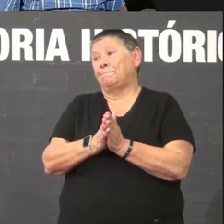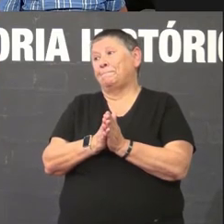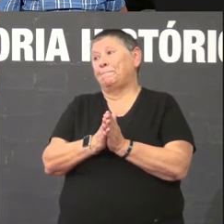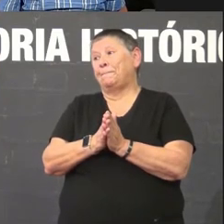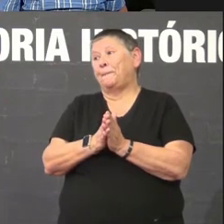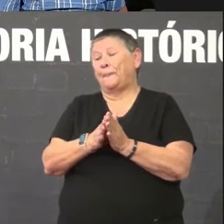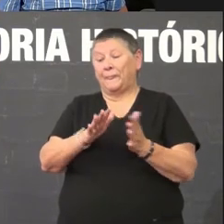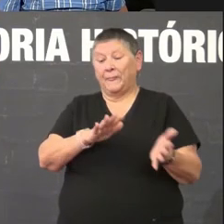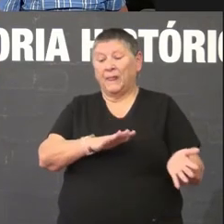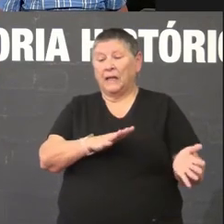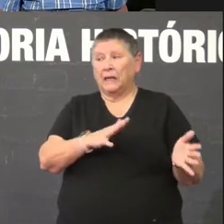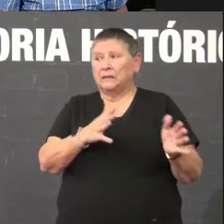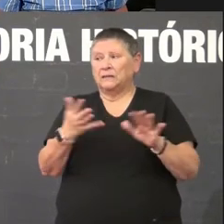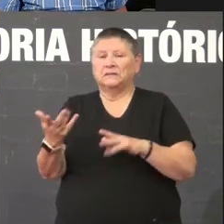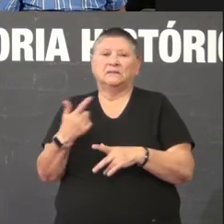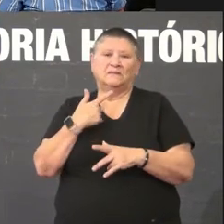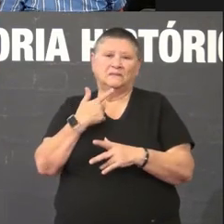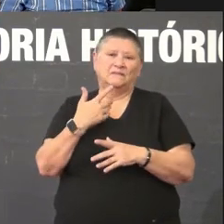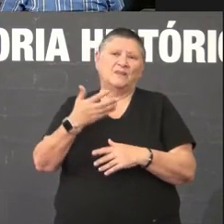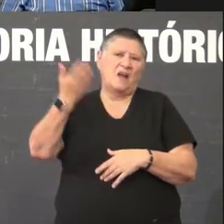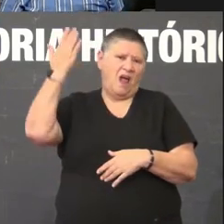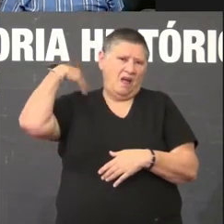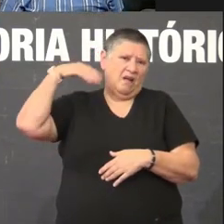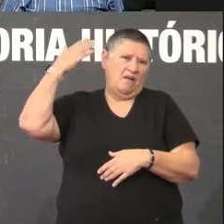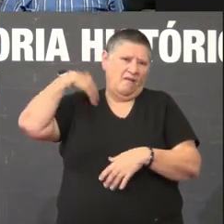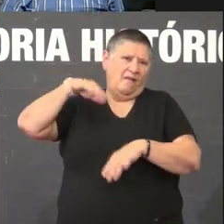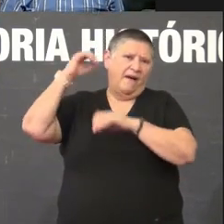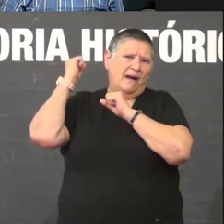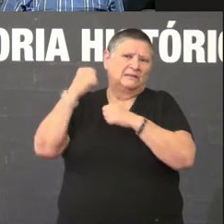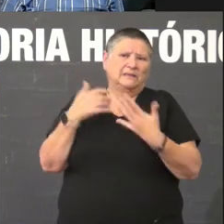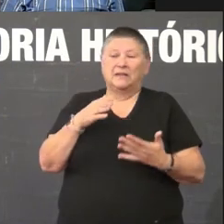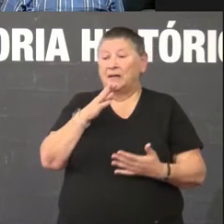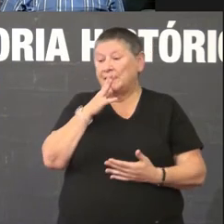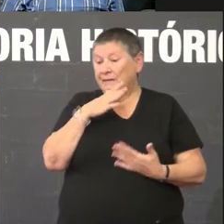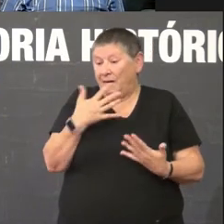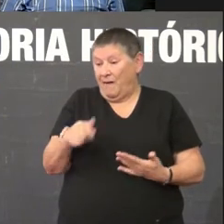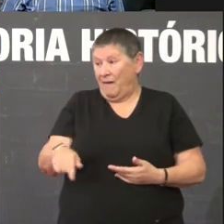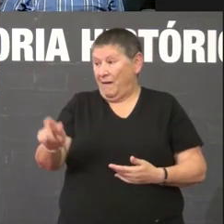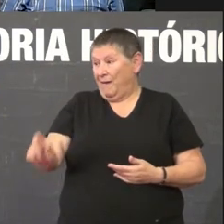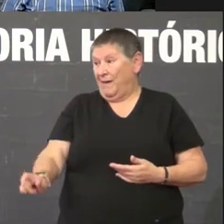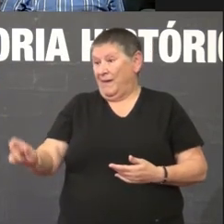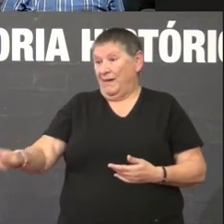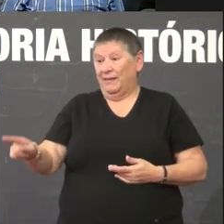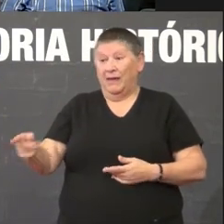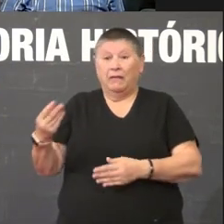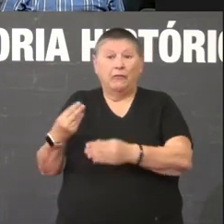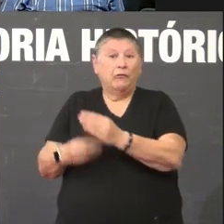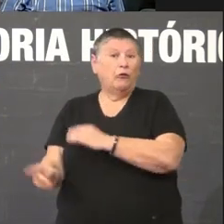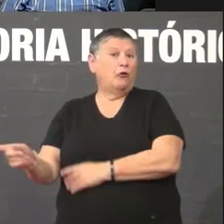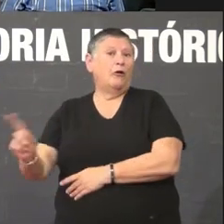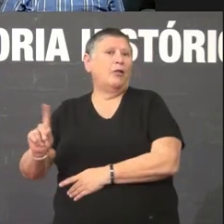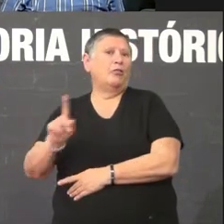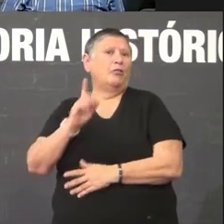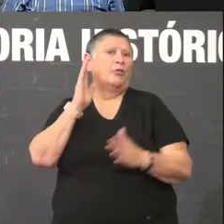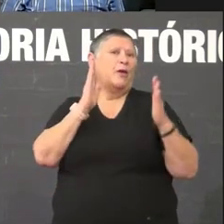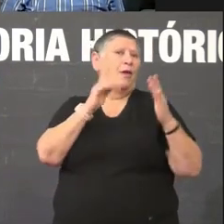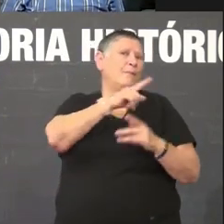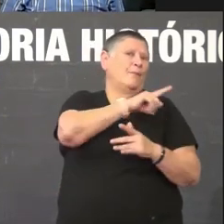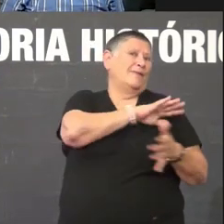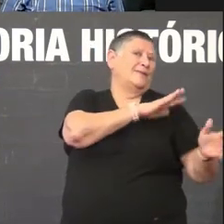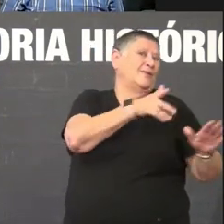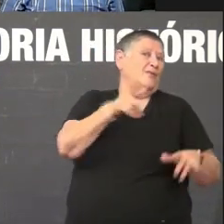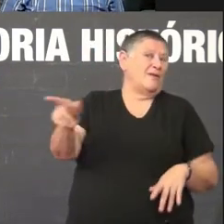a transición foi fallanos. Ahora hai xente que non naceu na época da transición, hai xente nova con ideas